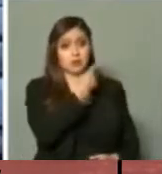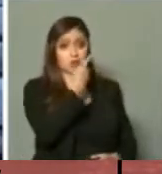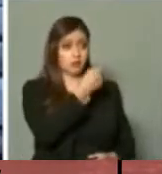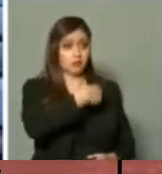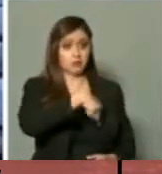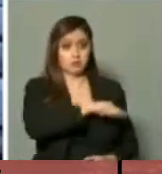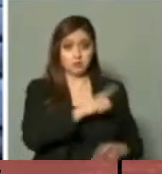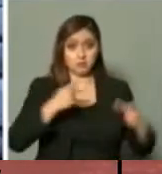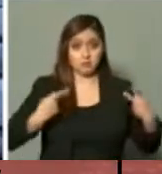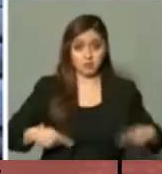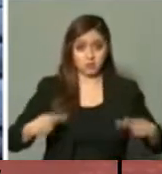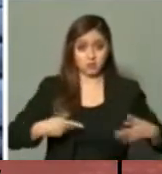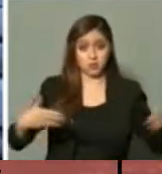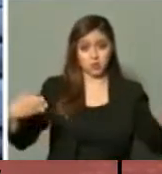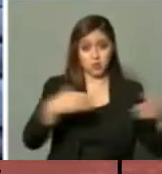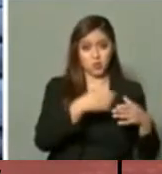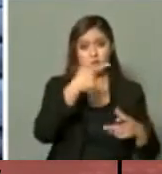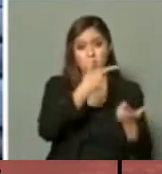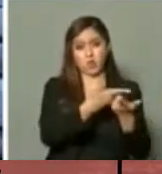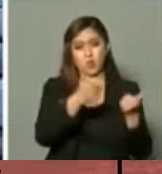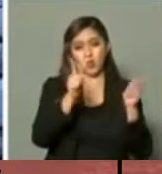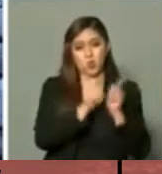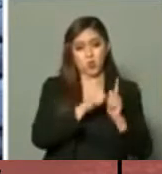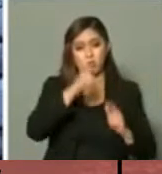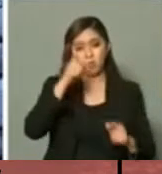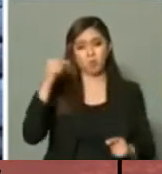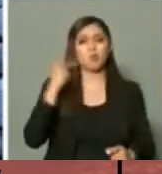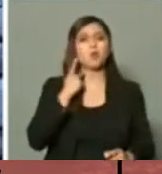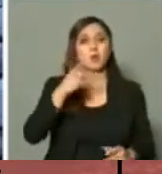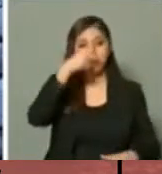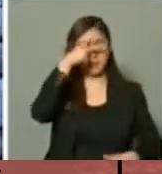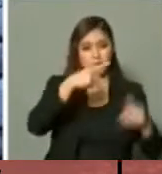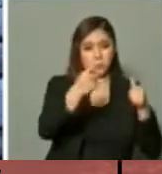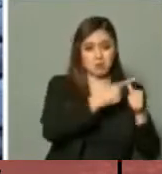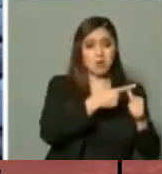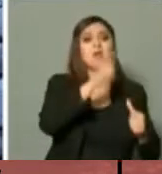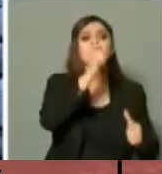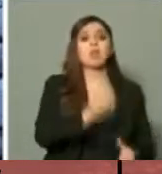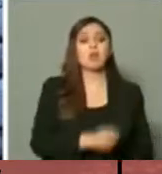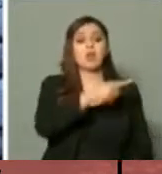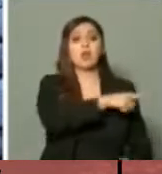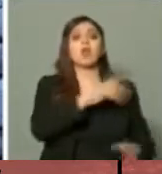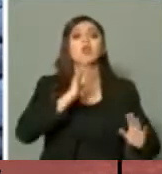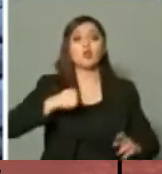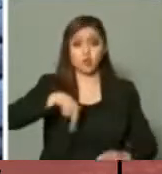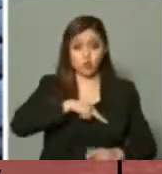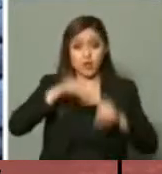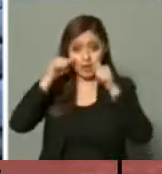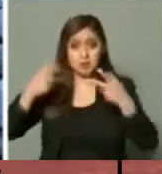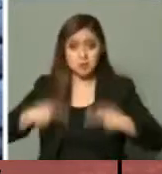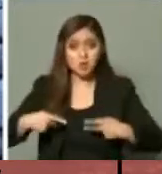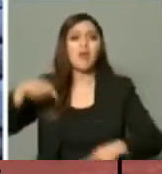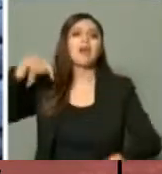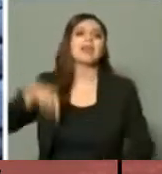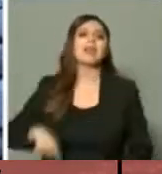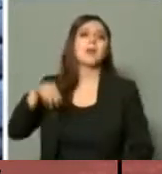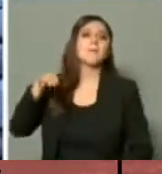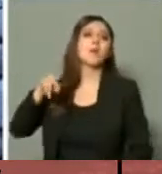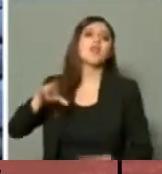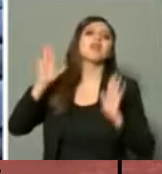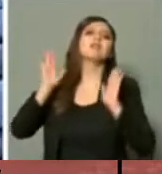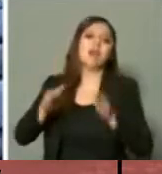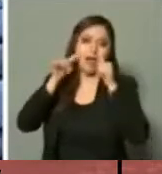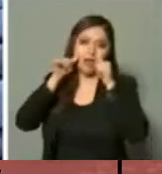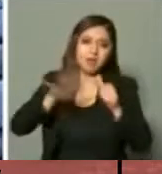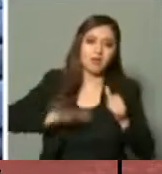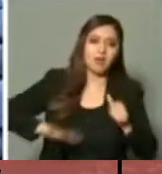ciudadanos de México al frente, dice: los ciudadanos serán mi prioridad. Los ciudadanos ya son nuestra prioridad en Morena. El proyecto somos todos